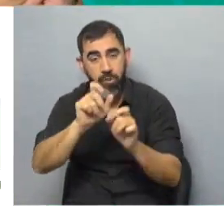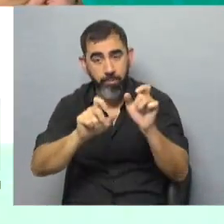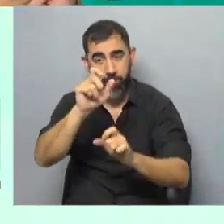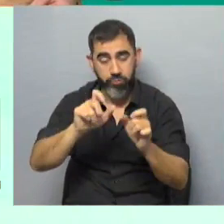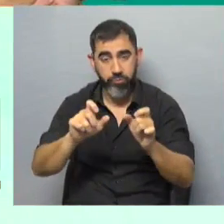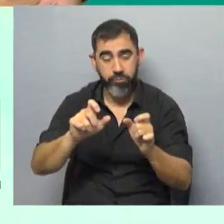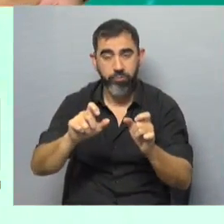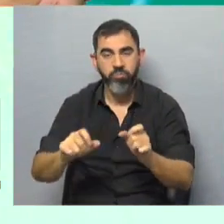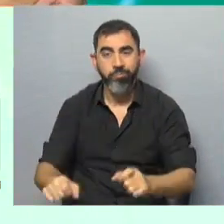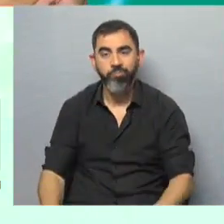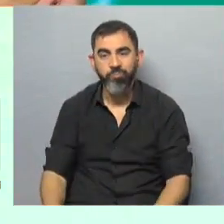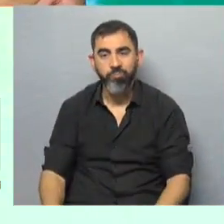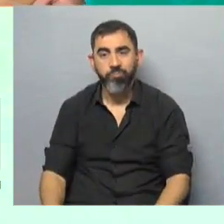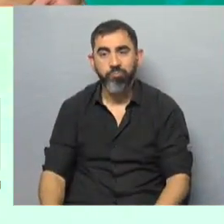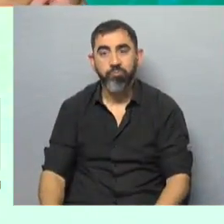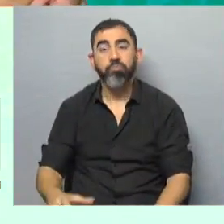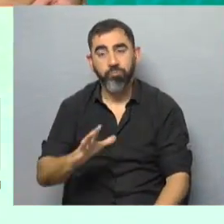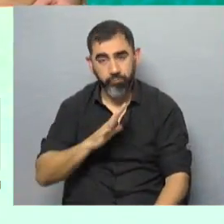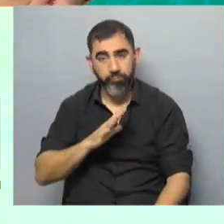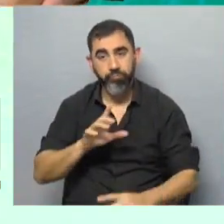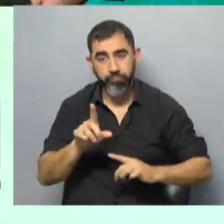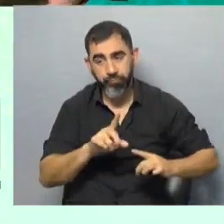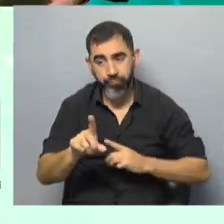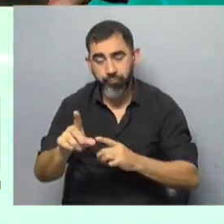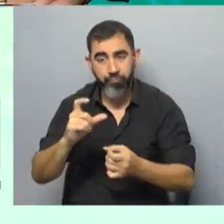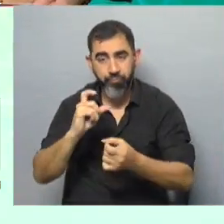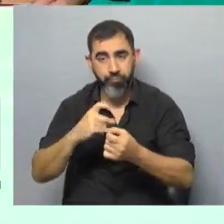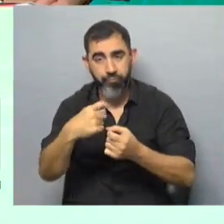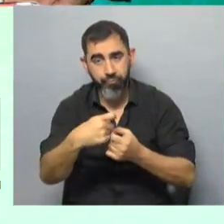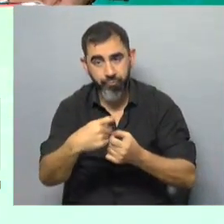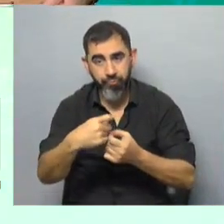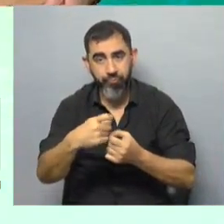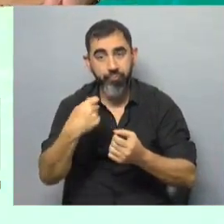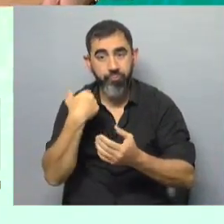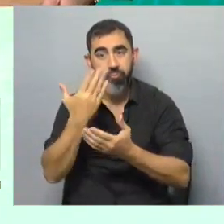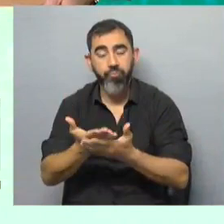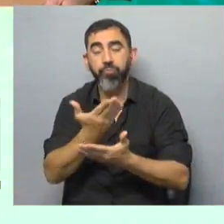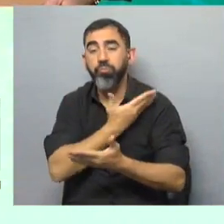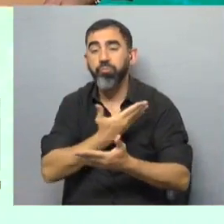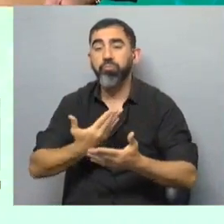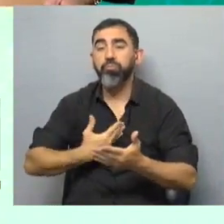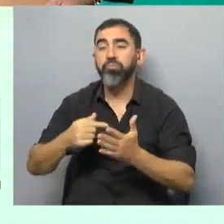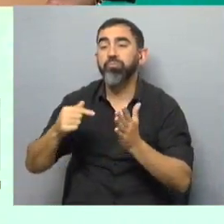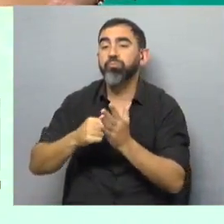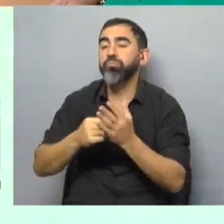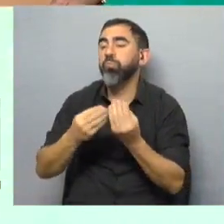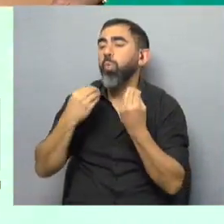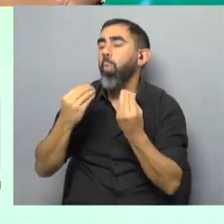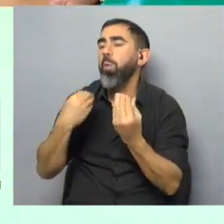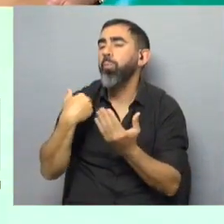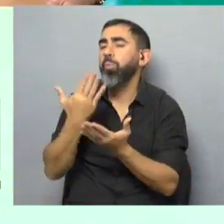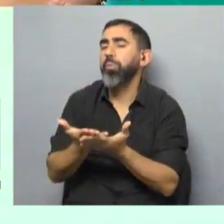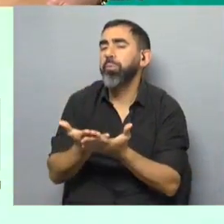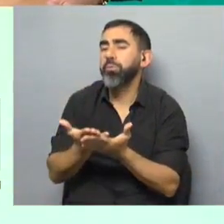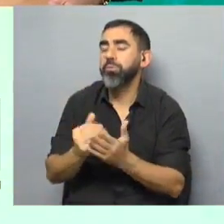ustedes consideran arbitrario, hay una persecución sindical. El planteo que al presidente de la República, concretamente, ¿cuál va a ser y qué respuesta